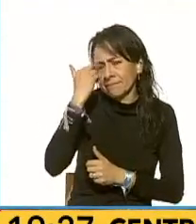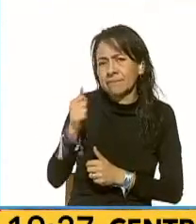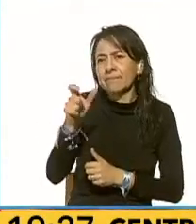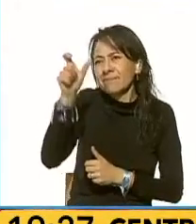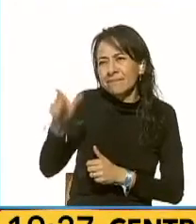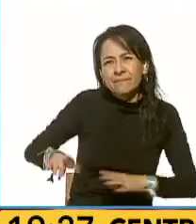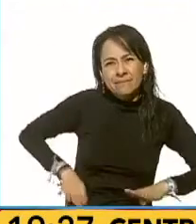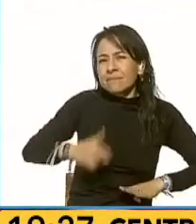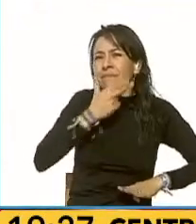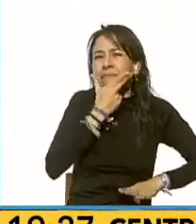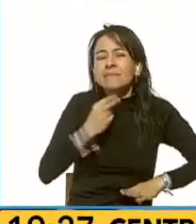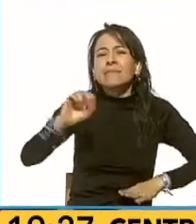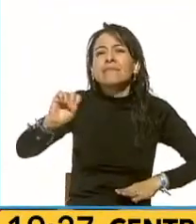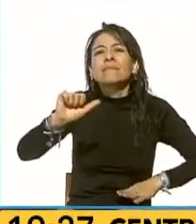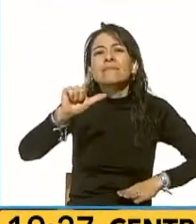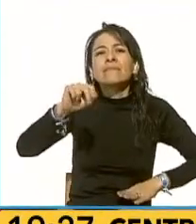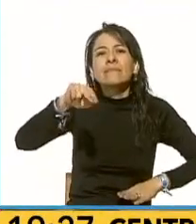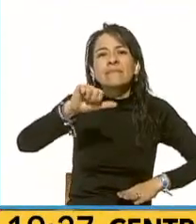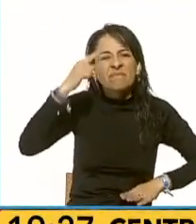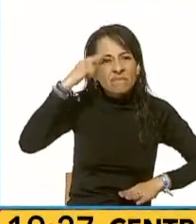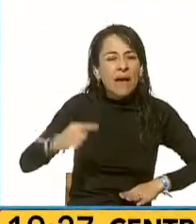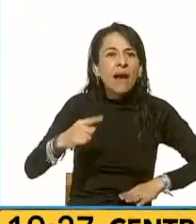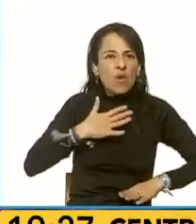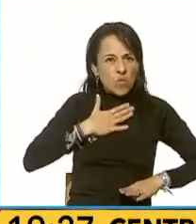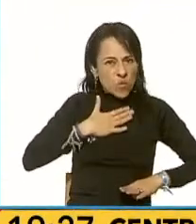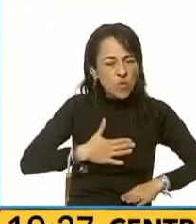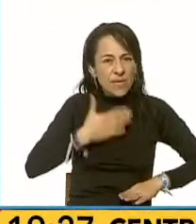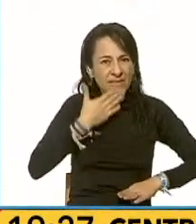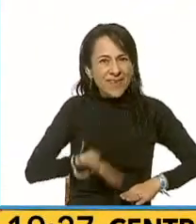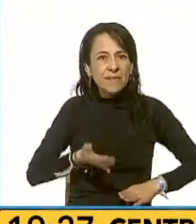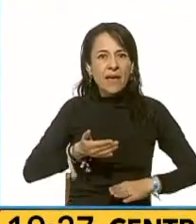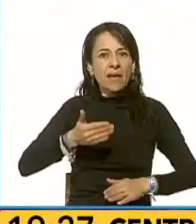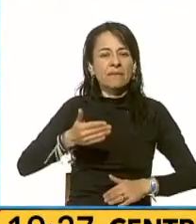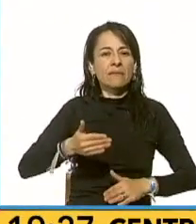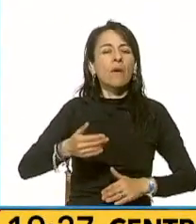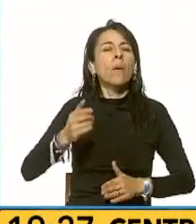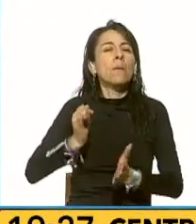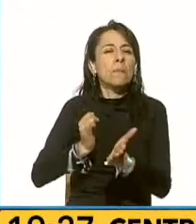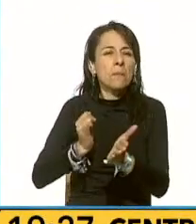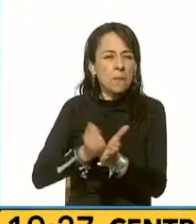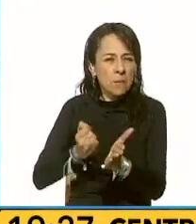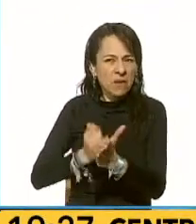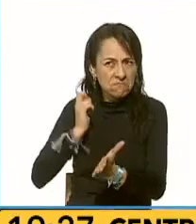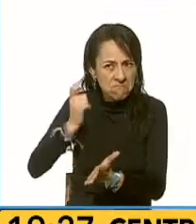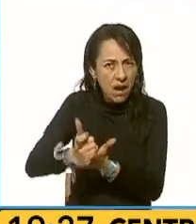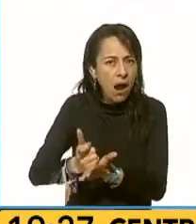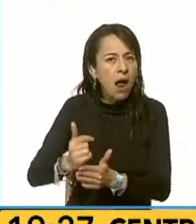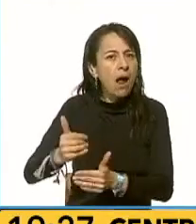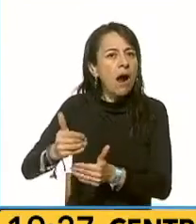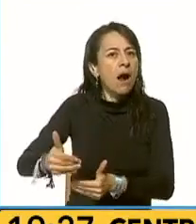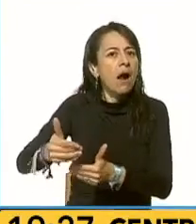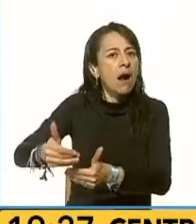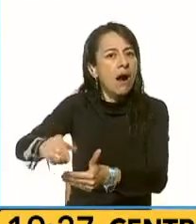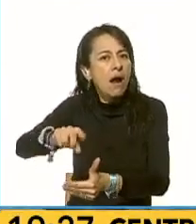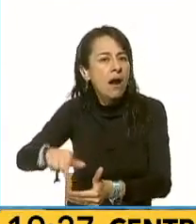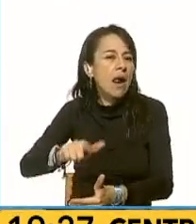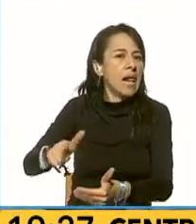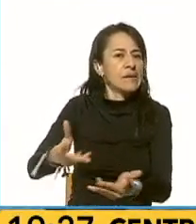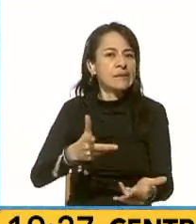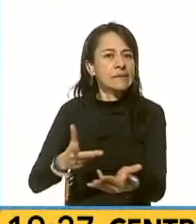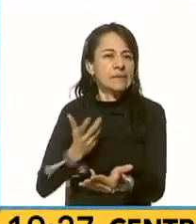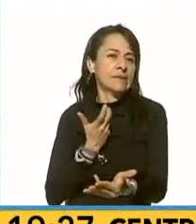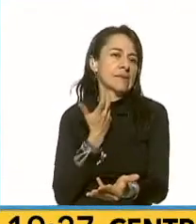para intentar retrasar justicia o pago de impuestos o alguna de las cuestiones que él hace,